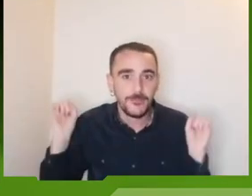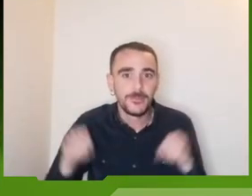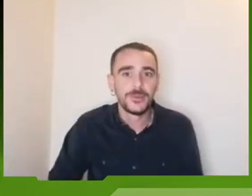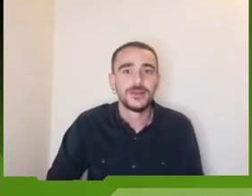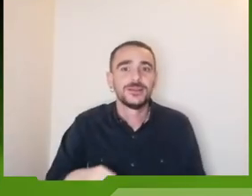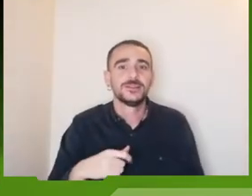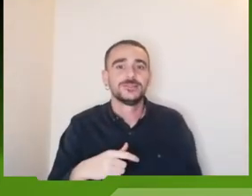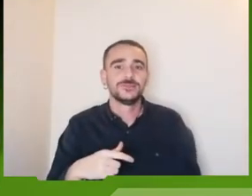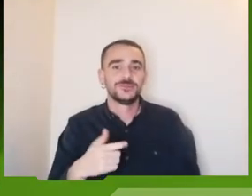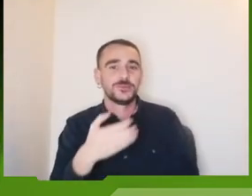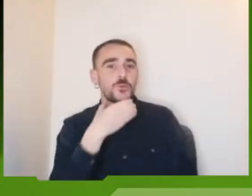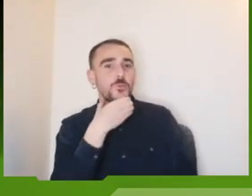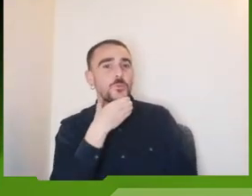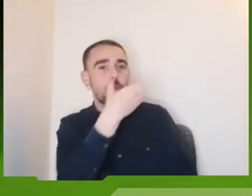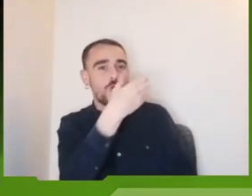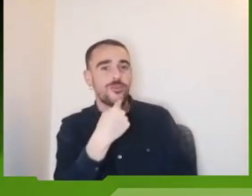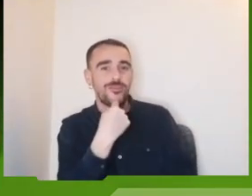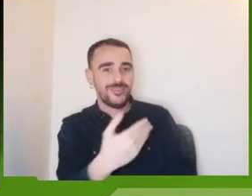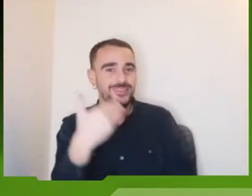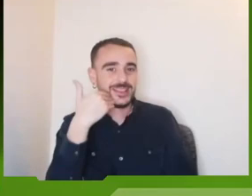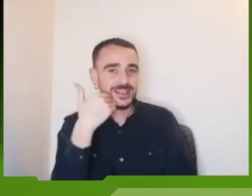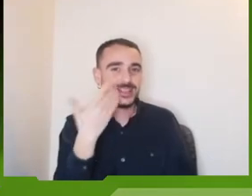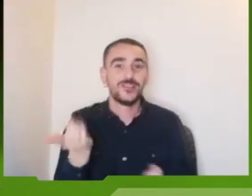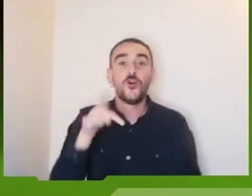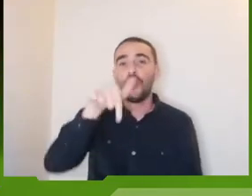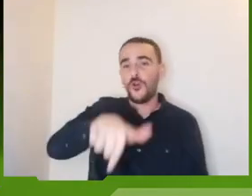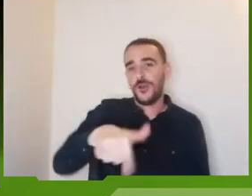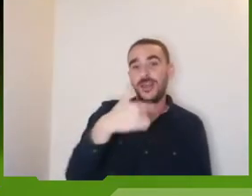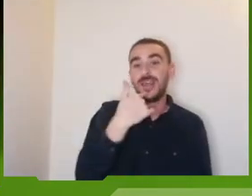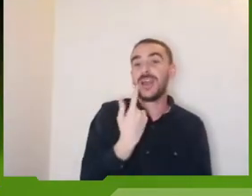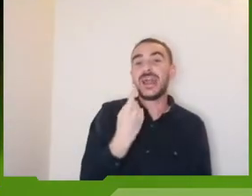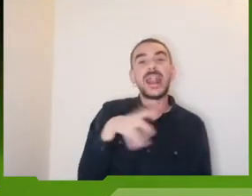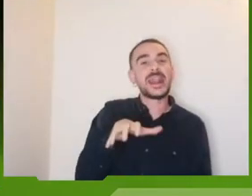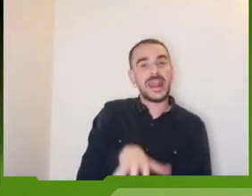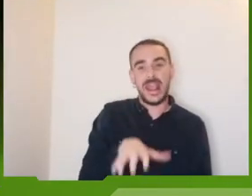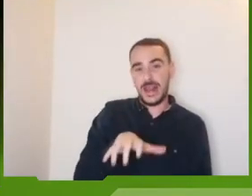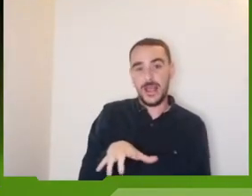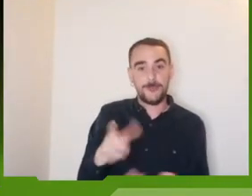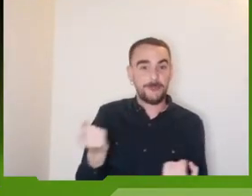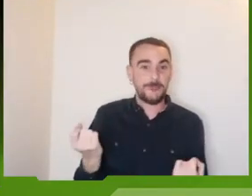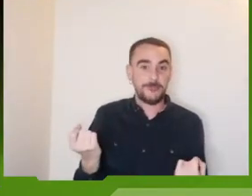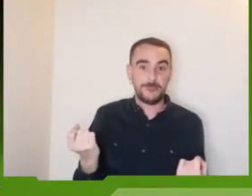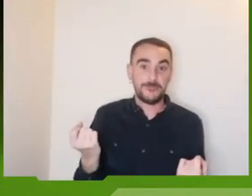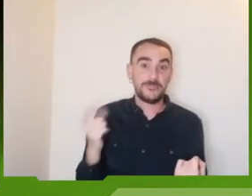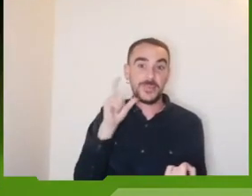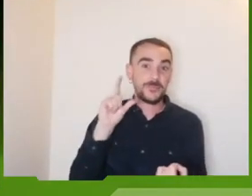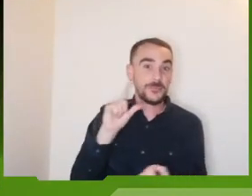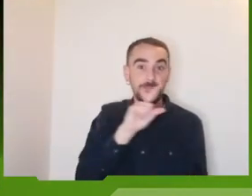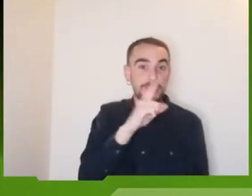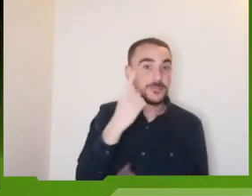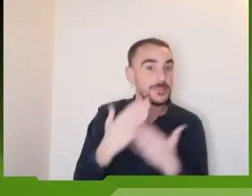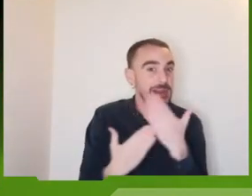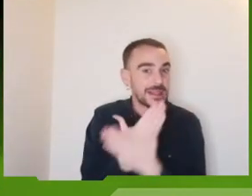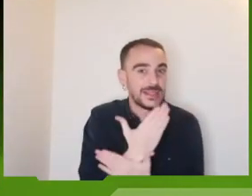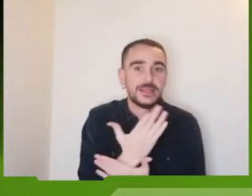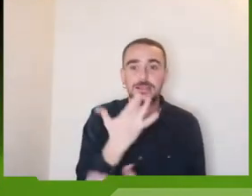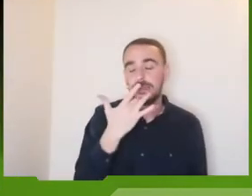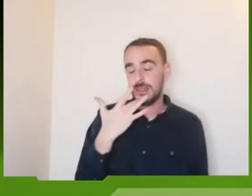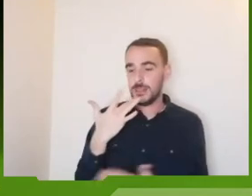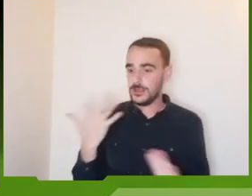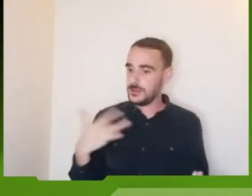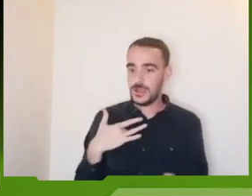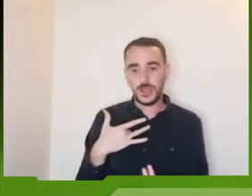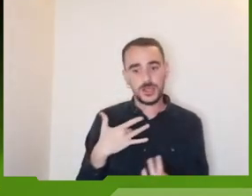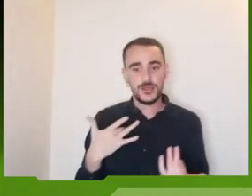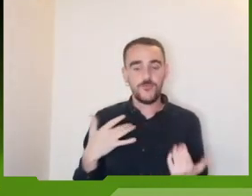Es que hoy tiene que ser mi primer día de regla y la energía se me ha agotado ya. Hasta ahora no me lo había notado, pero ya sí que